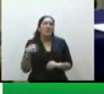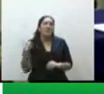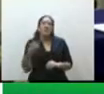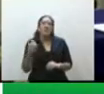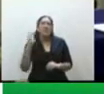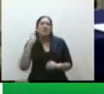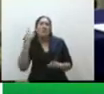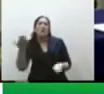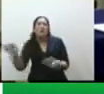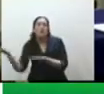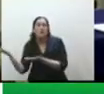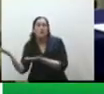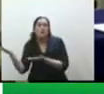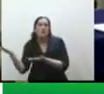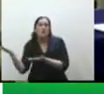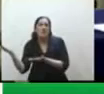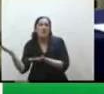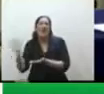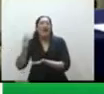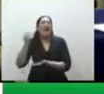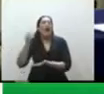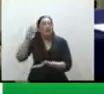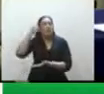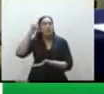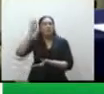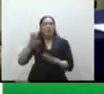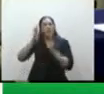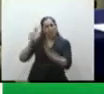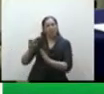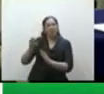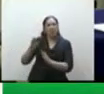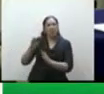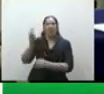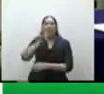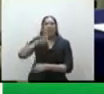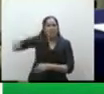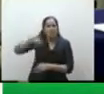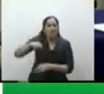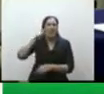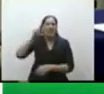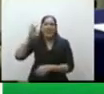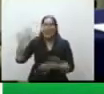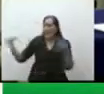más que una cuestión de género, a una cuestión generacional. Los pibes, una vez más, los pibes